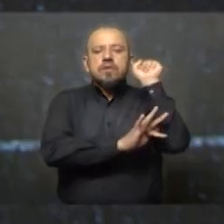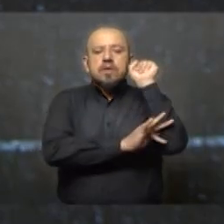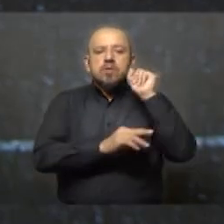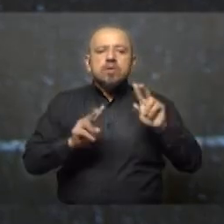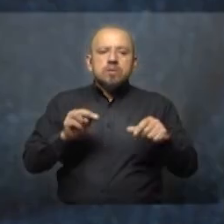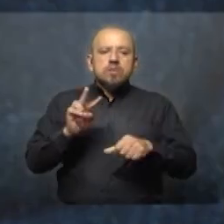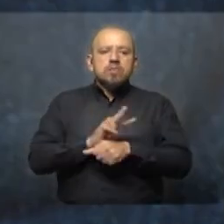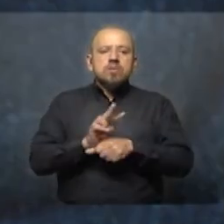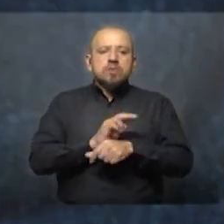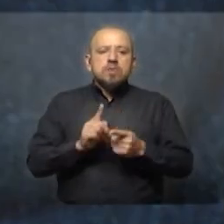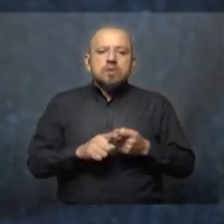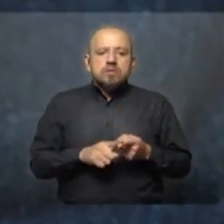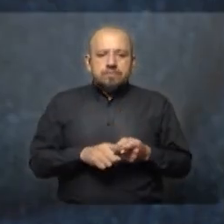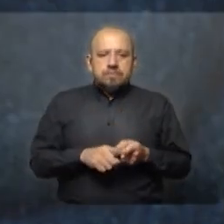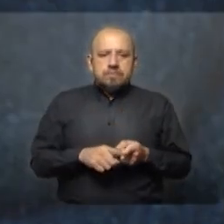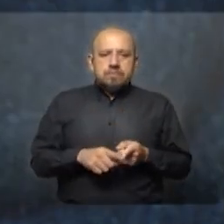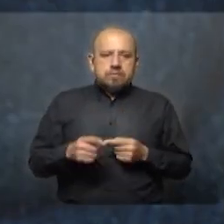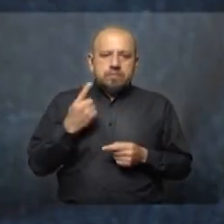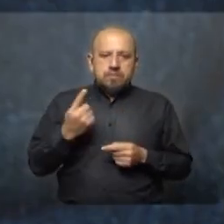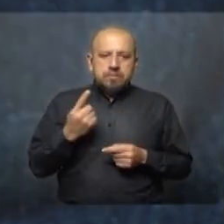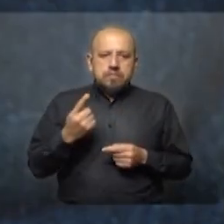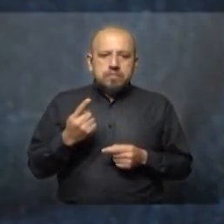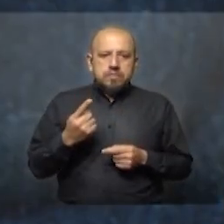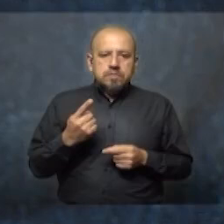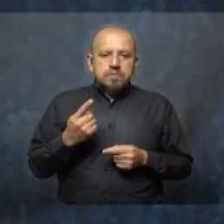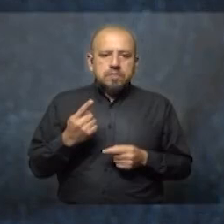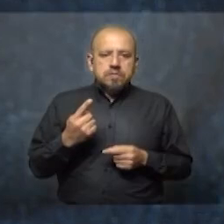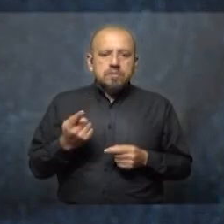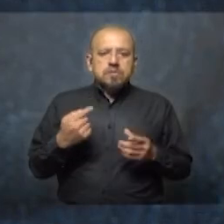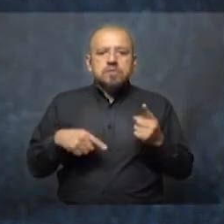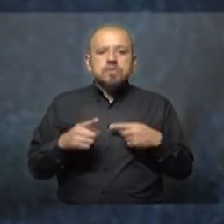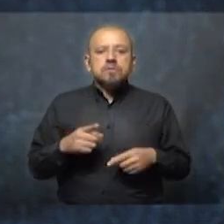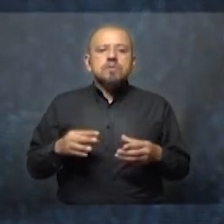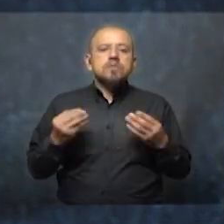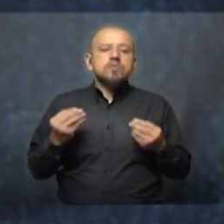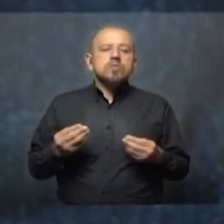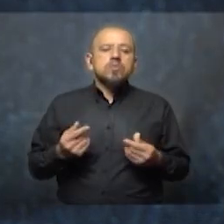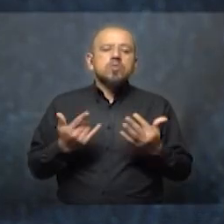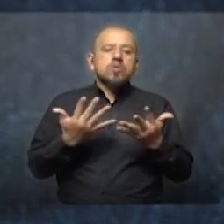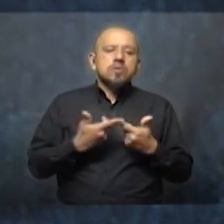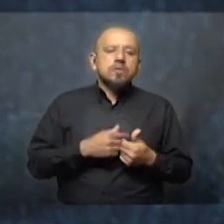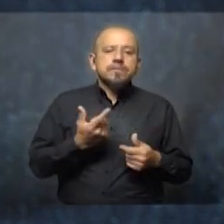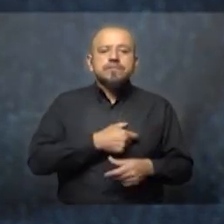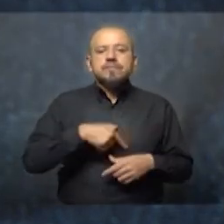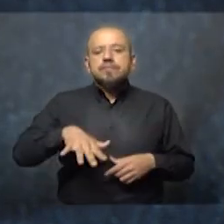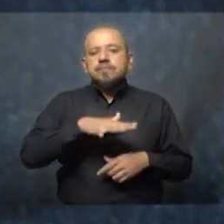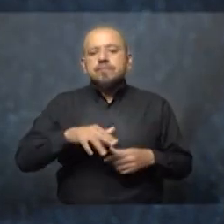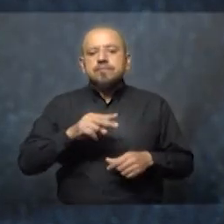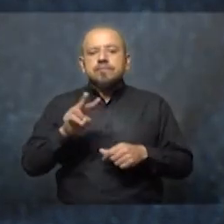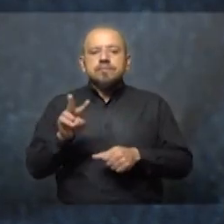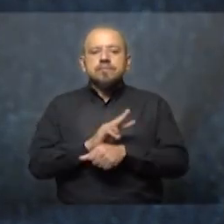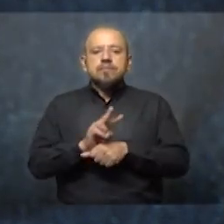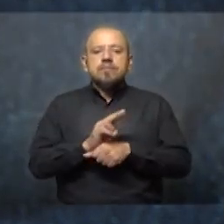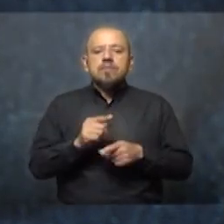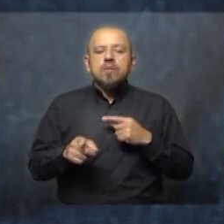bien bueno lo primero decir que digamos la pregunta gira en torno a cómo organizamos no socialmente el cuidado de las personas